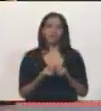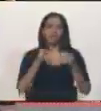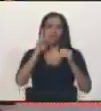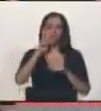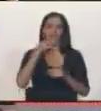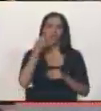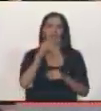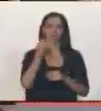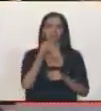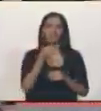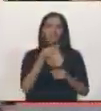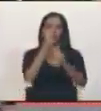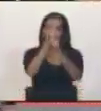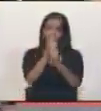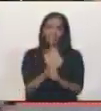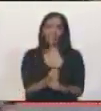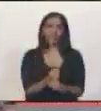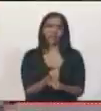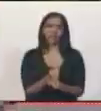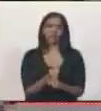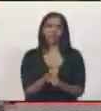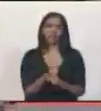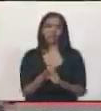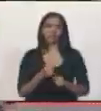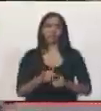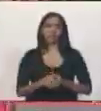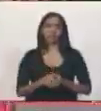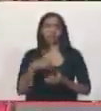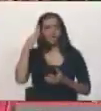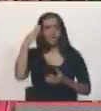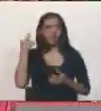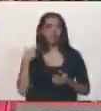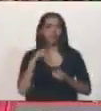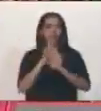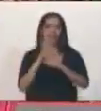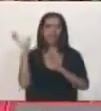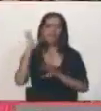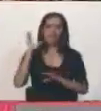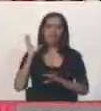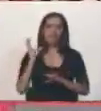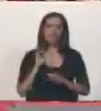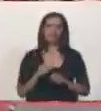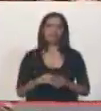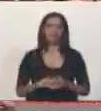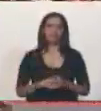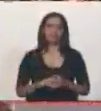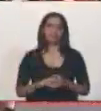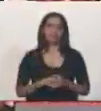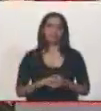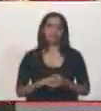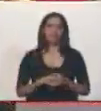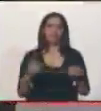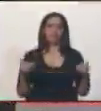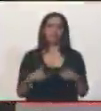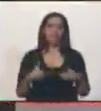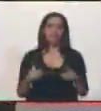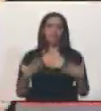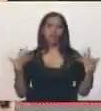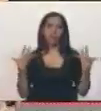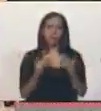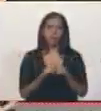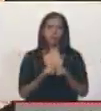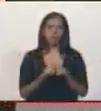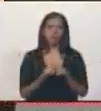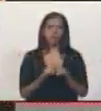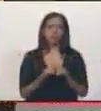tarde estaremos esperándolos. Sabemos que tiene una marcha en Caracas y que va a hacer un esfuerzo en acompañarnos.